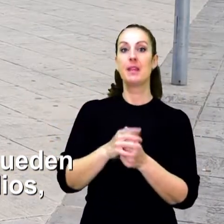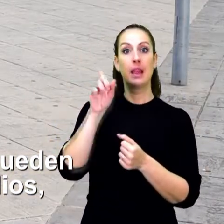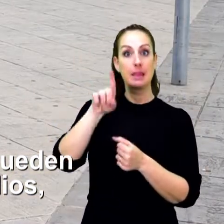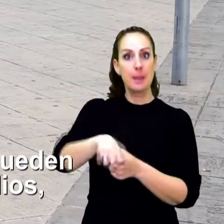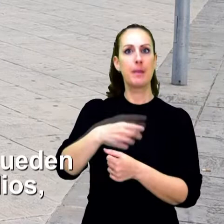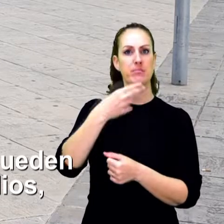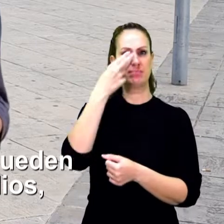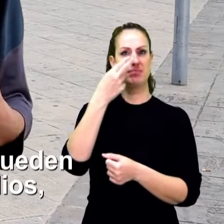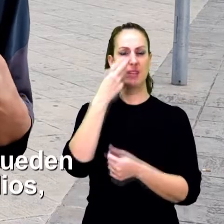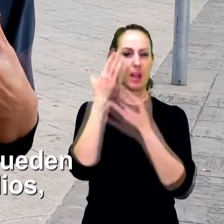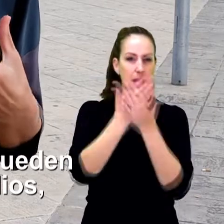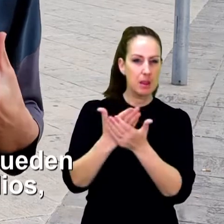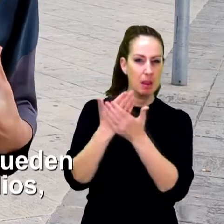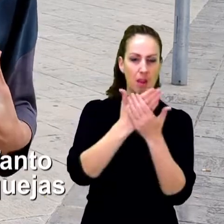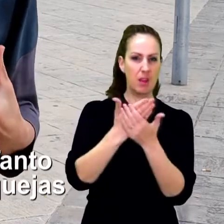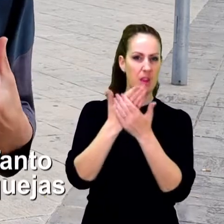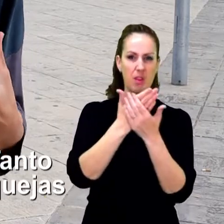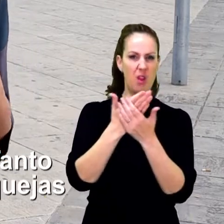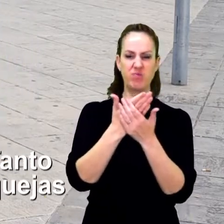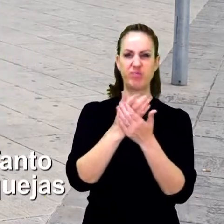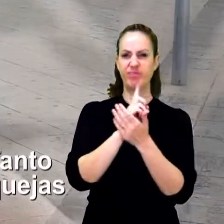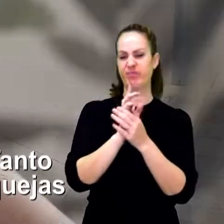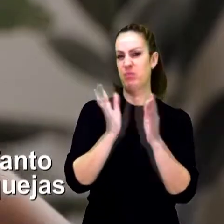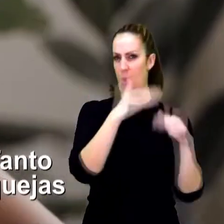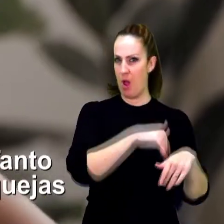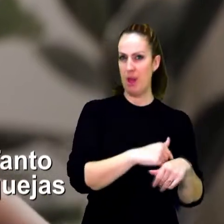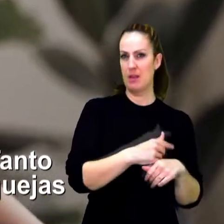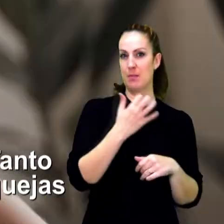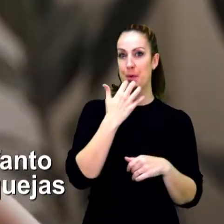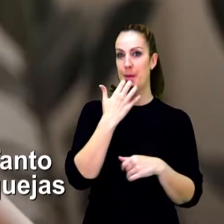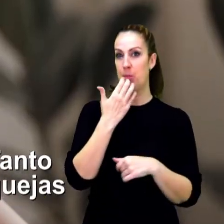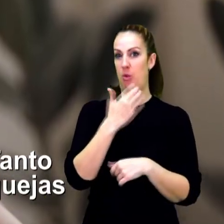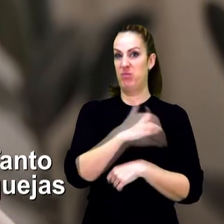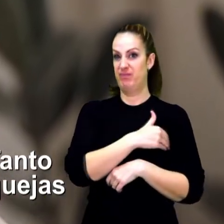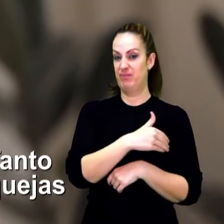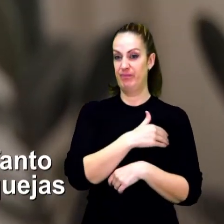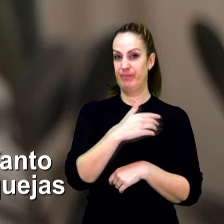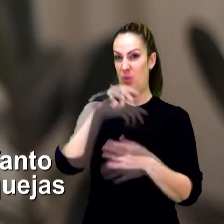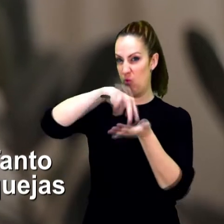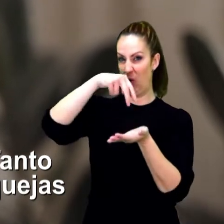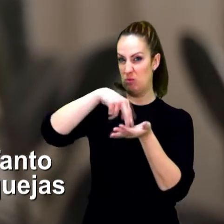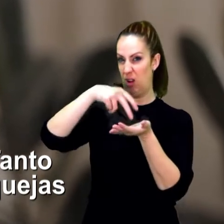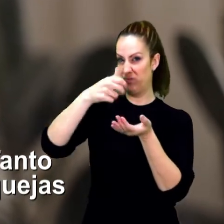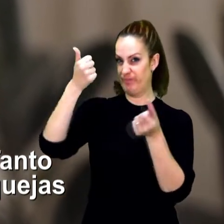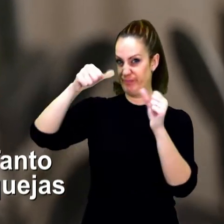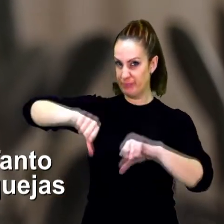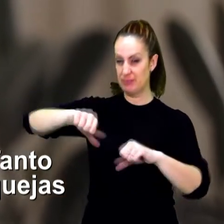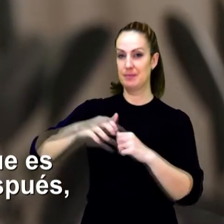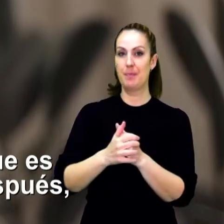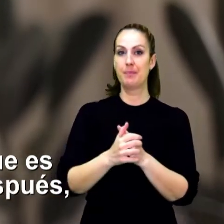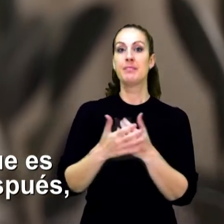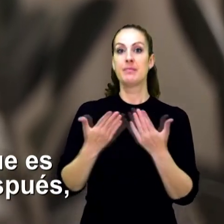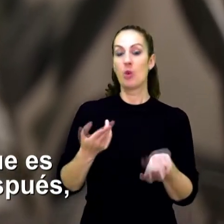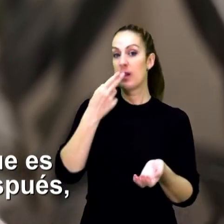pues el interés por los estudios y puede haber un fracaso académico, tanto por este desinterés como también por